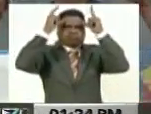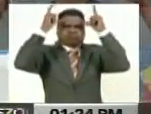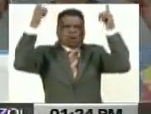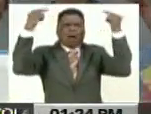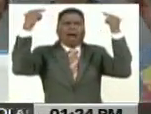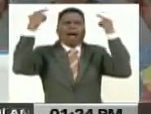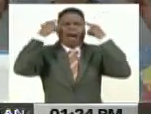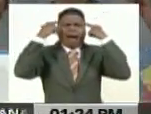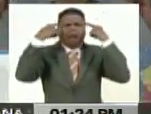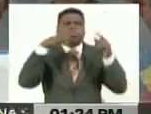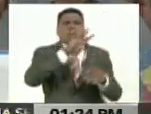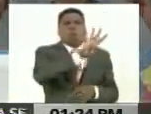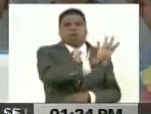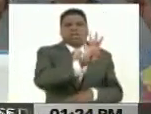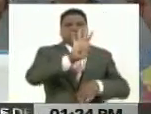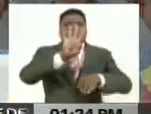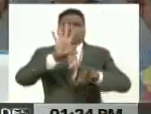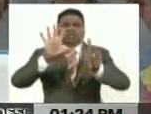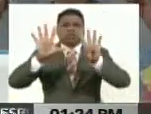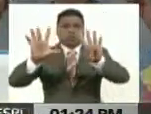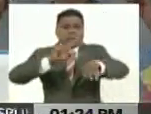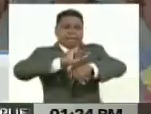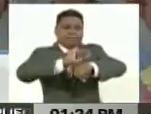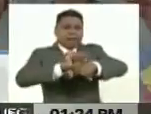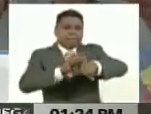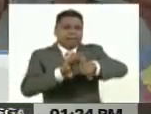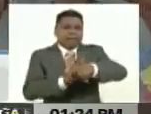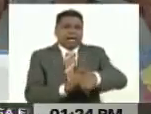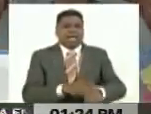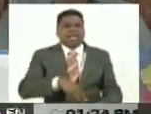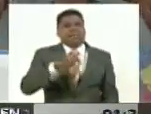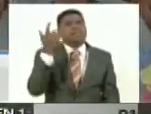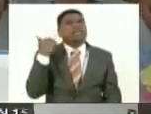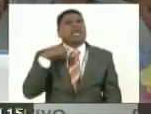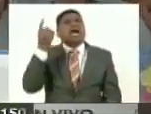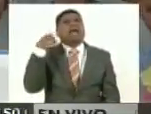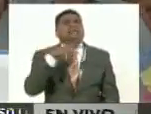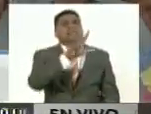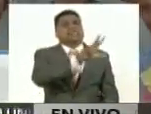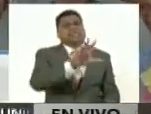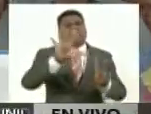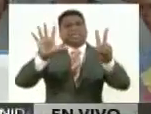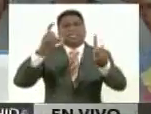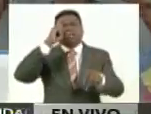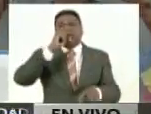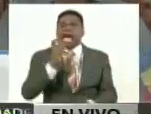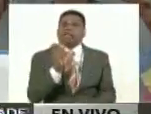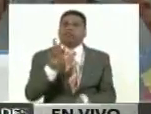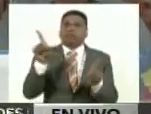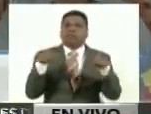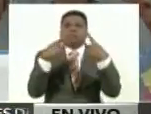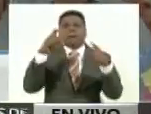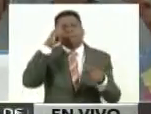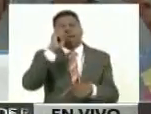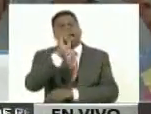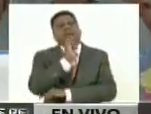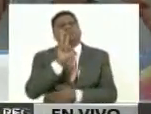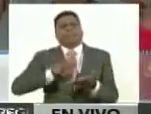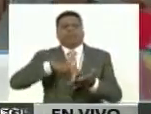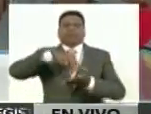49 segundos. Y el comandante Chávez tenía 37 años, ¿verdad? 37 años. Se